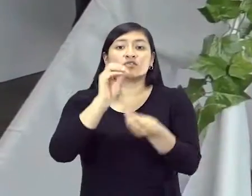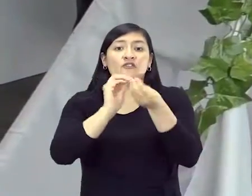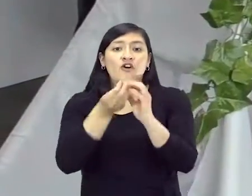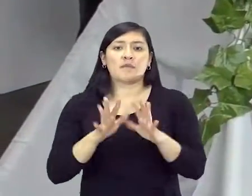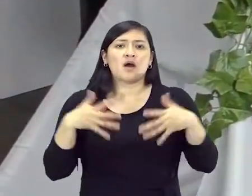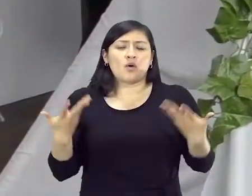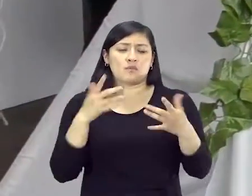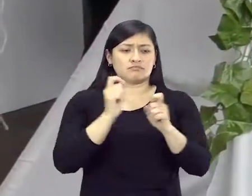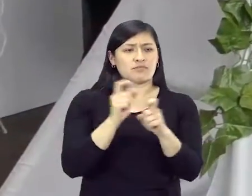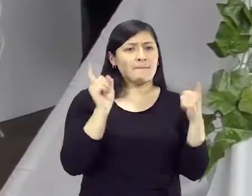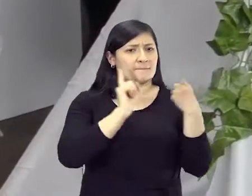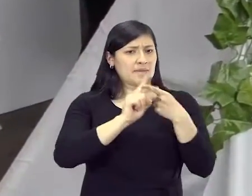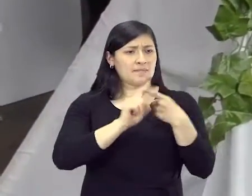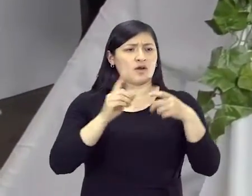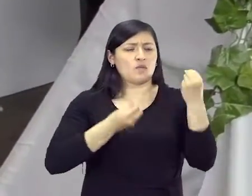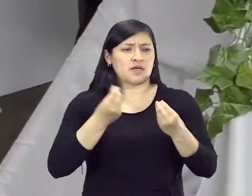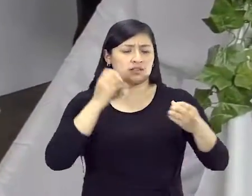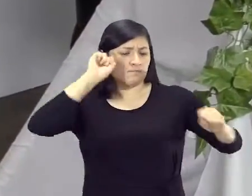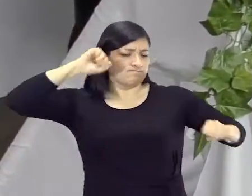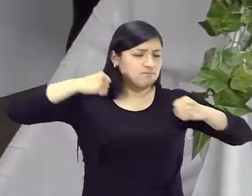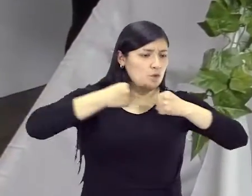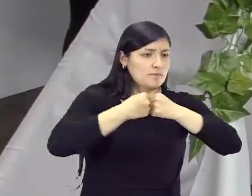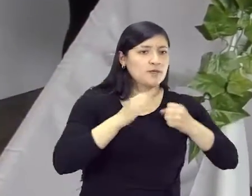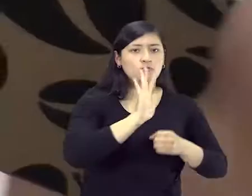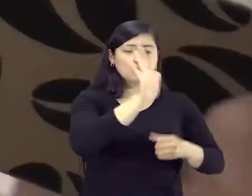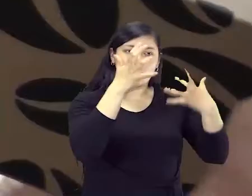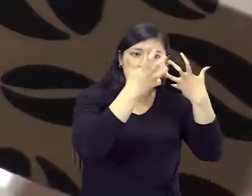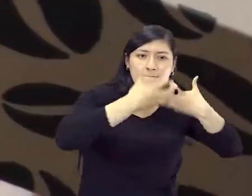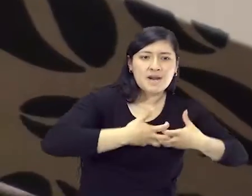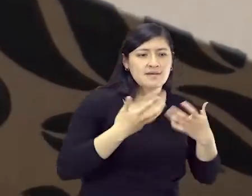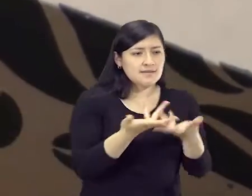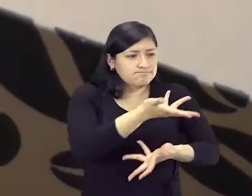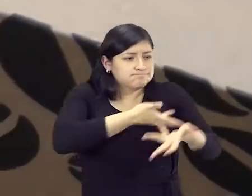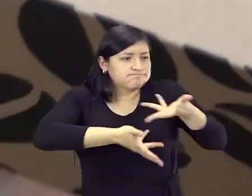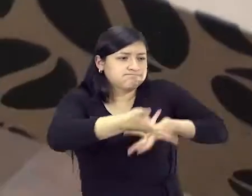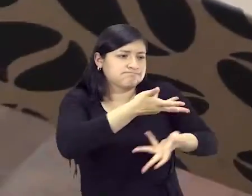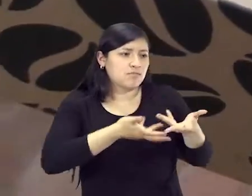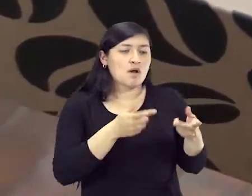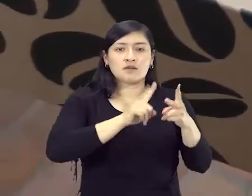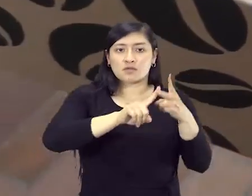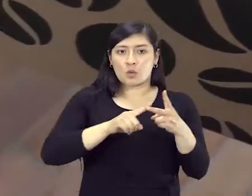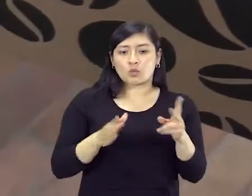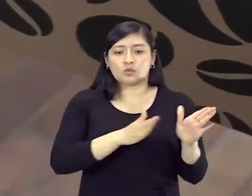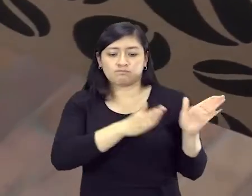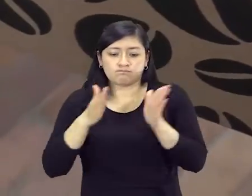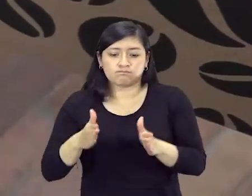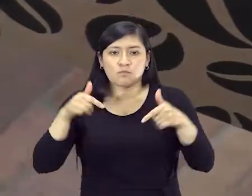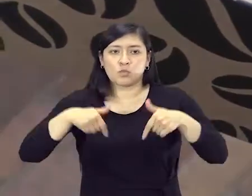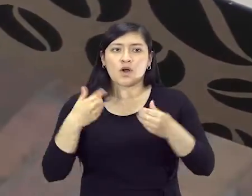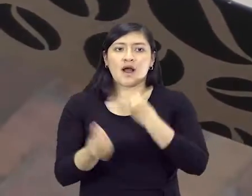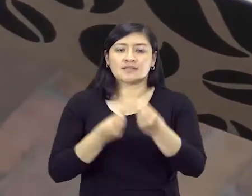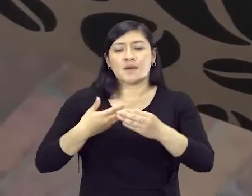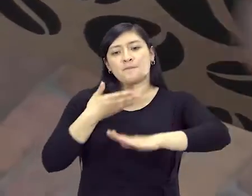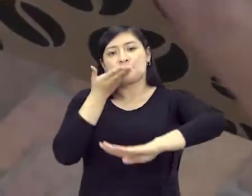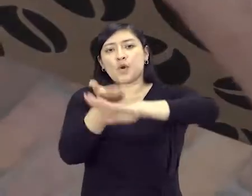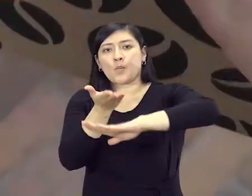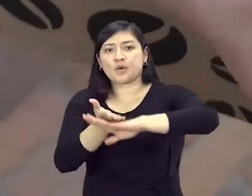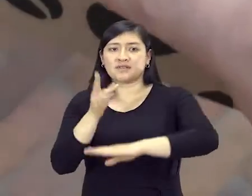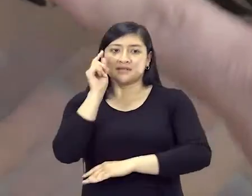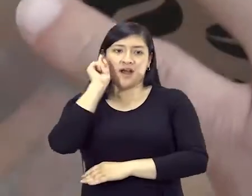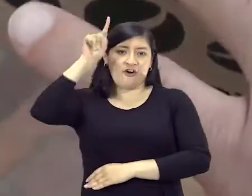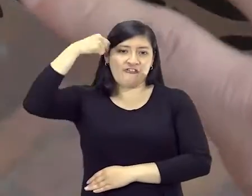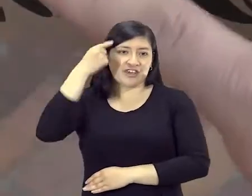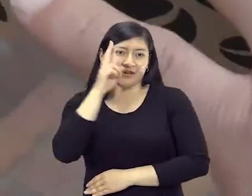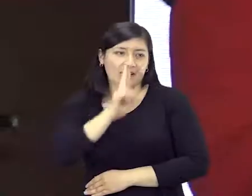Esto nace de una concertación que se hizo primero con los empresarios, con los comerciantes. Posteriormente se le llevó